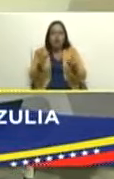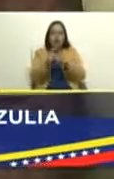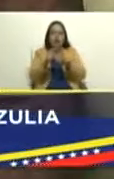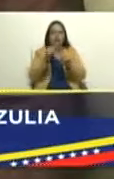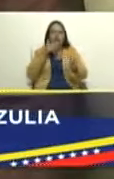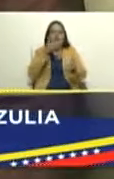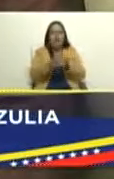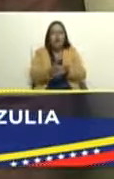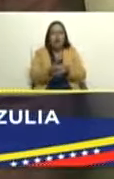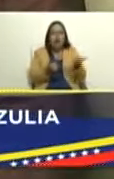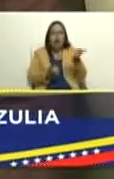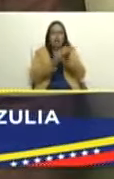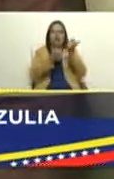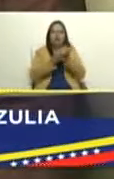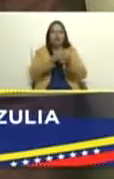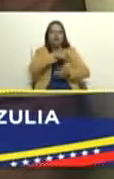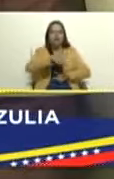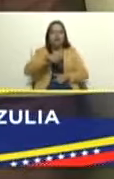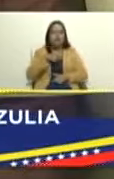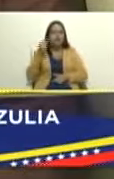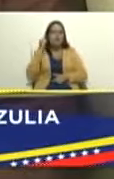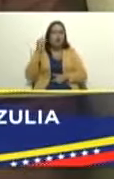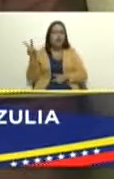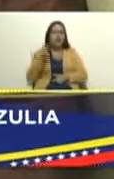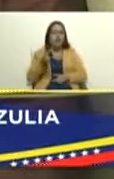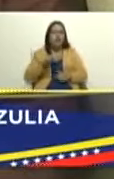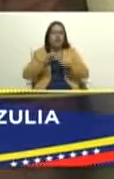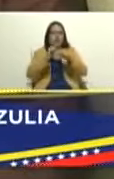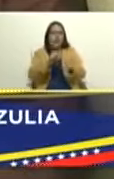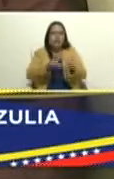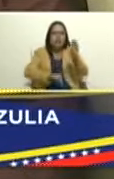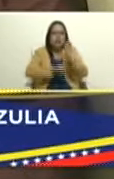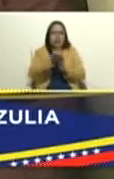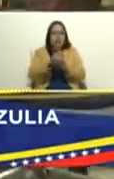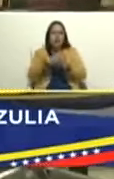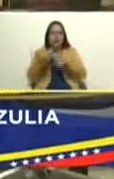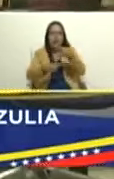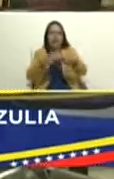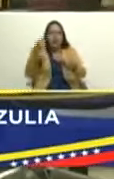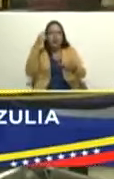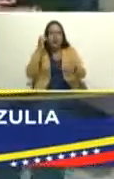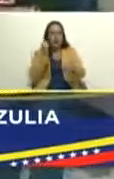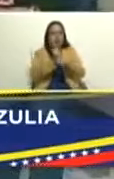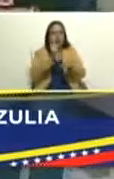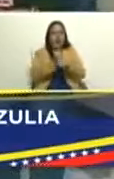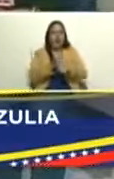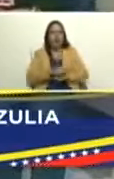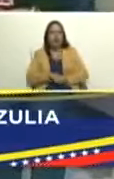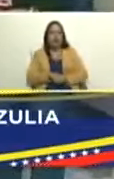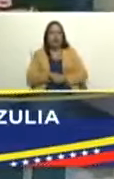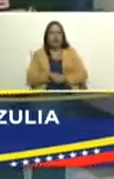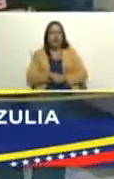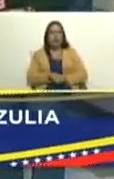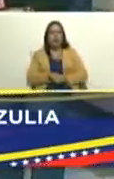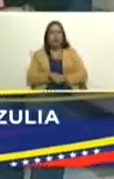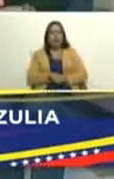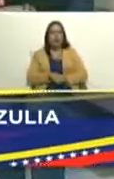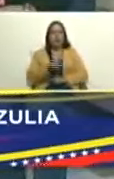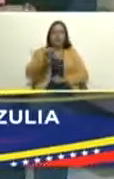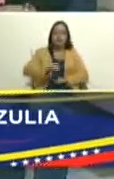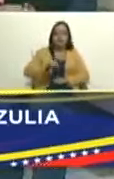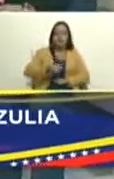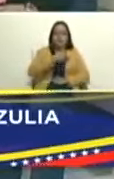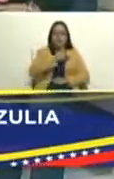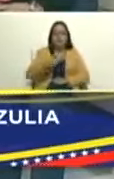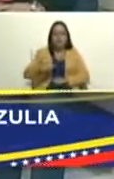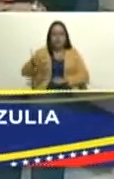en nosotros, las mujeres venezolanas, a que sigamos creciendo cada día más, señor presidente. Bueno, presidente,